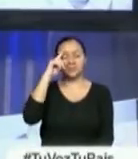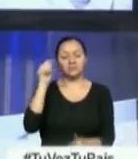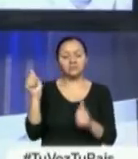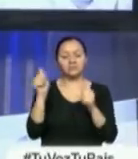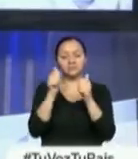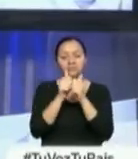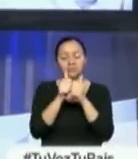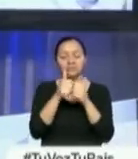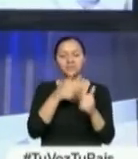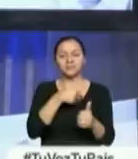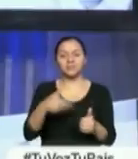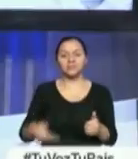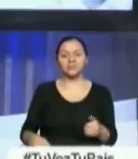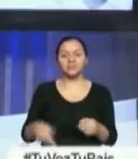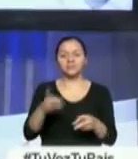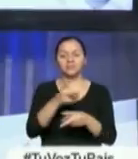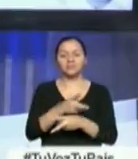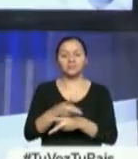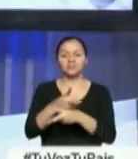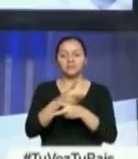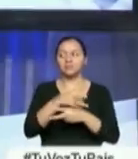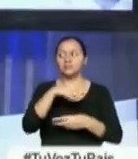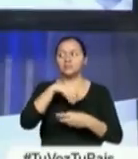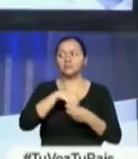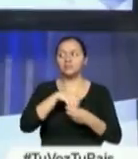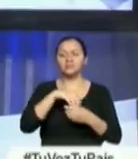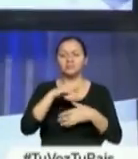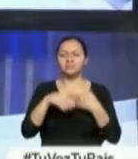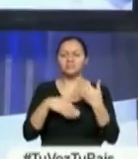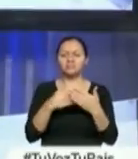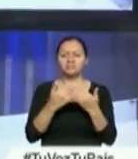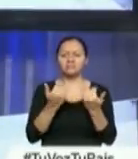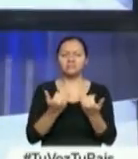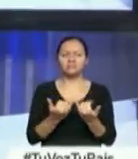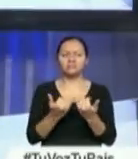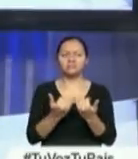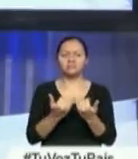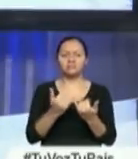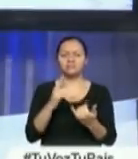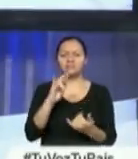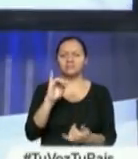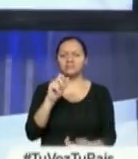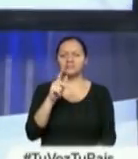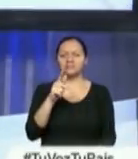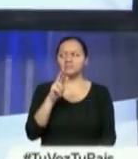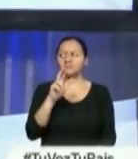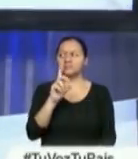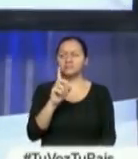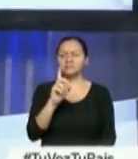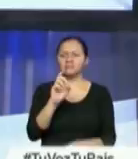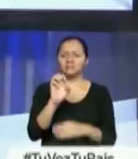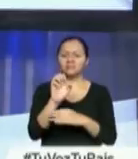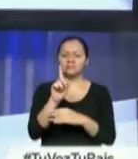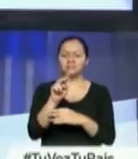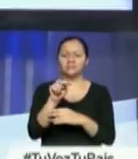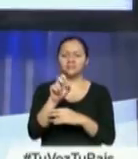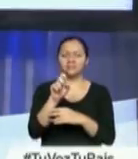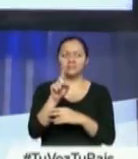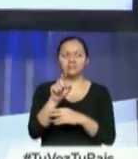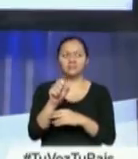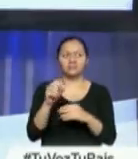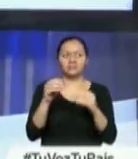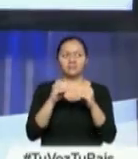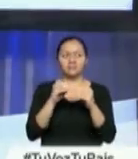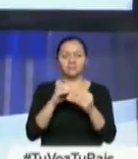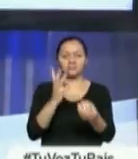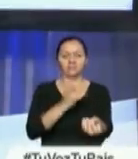del presidente del Consejo del Directorio del IES, Richard Espinosa, inauguró el Centro Médico Familiar de Especialidades y